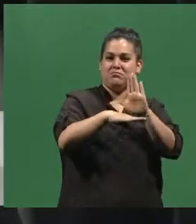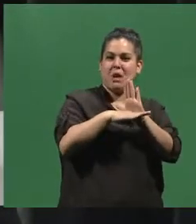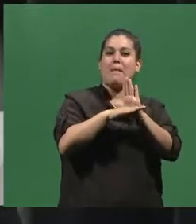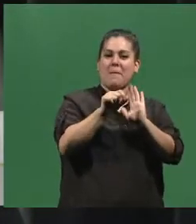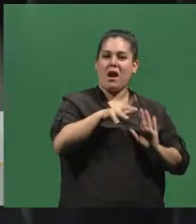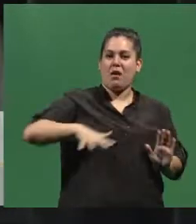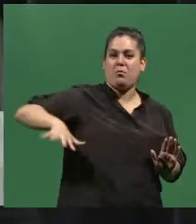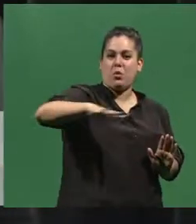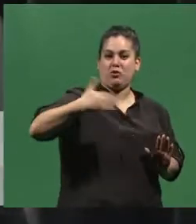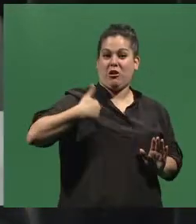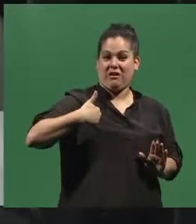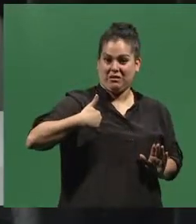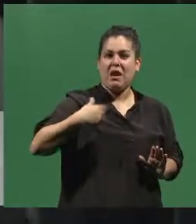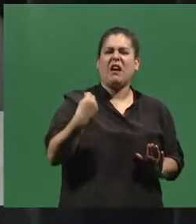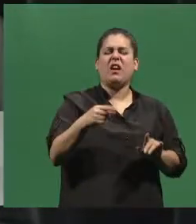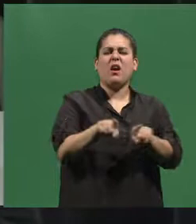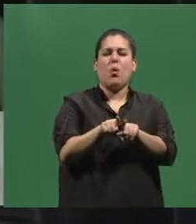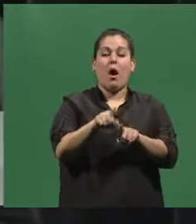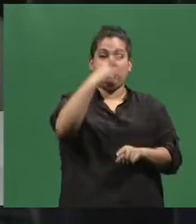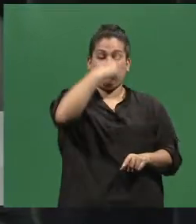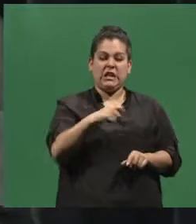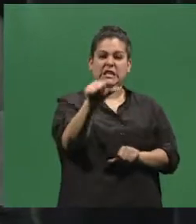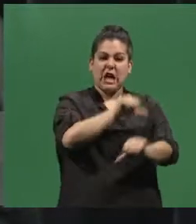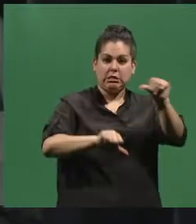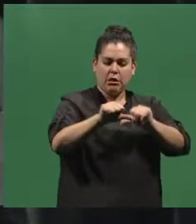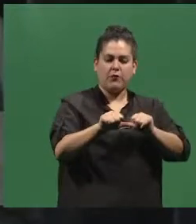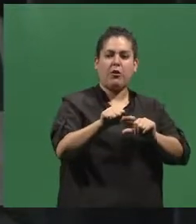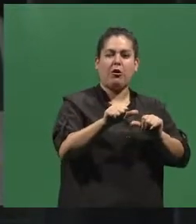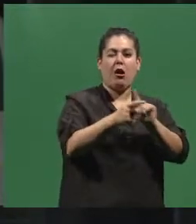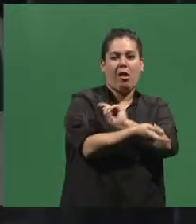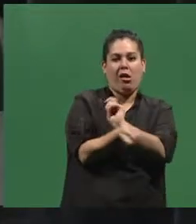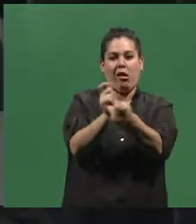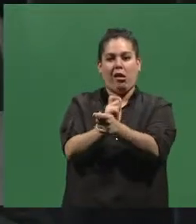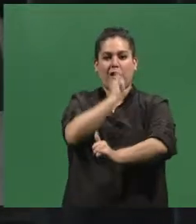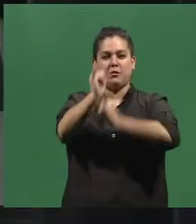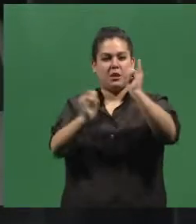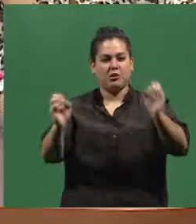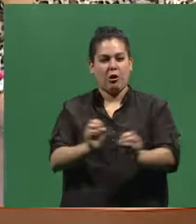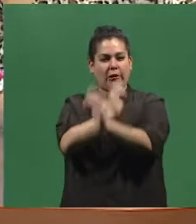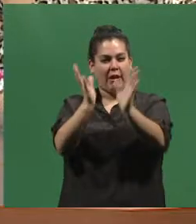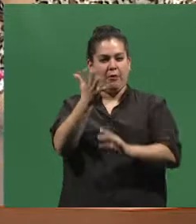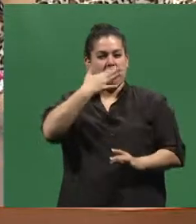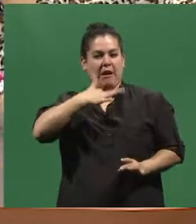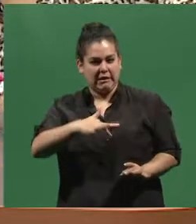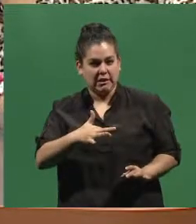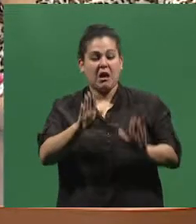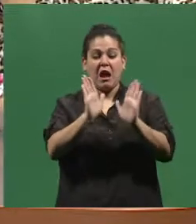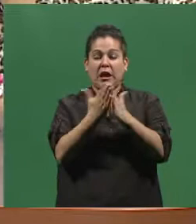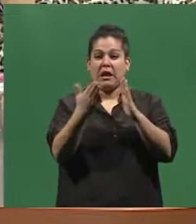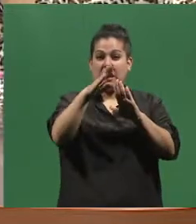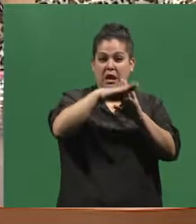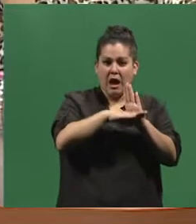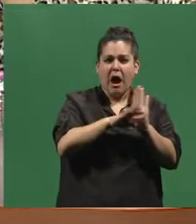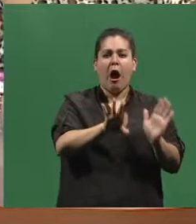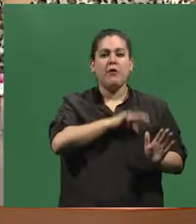población argentina, que lo que hacen es traducir los conocimientos científicos en mensajes claros, fáciles y accesibles. Estas guías fueron publicadas en el